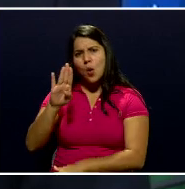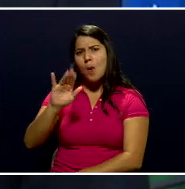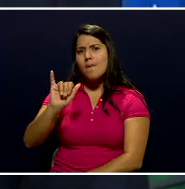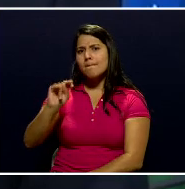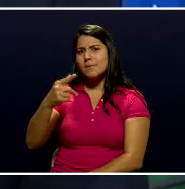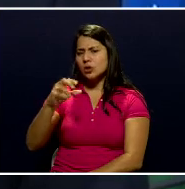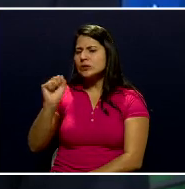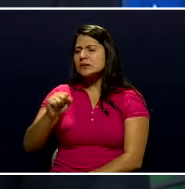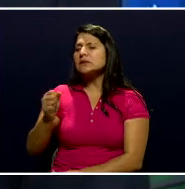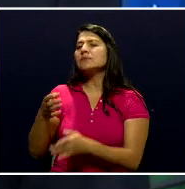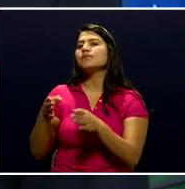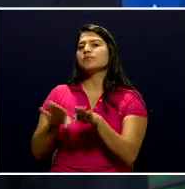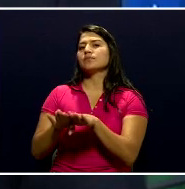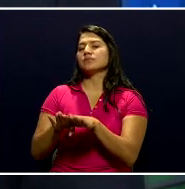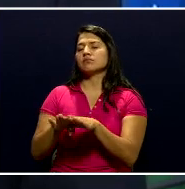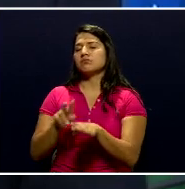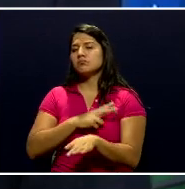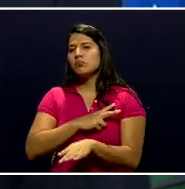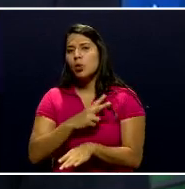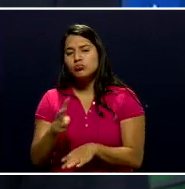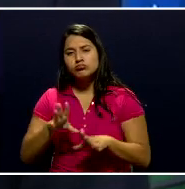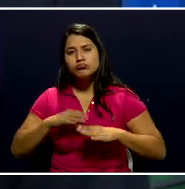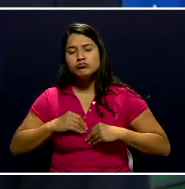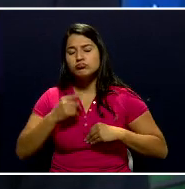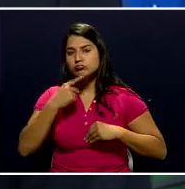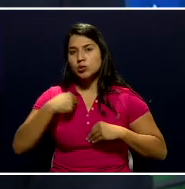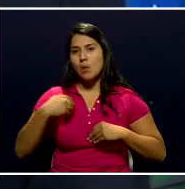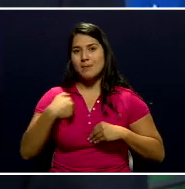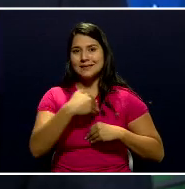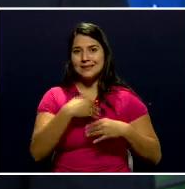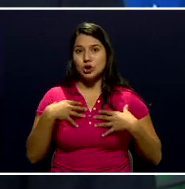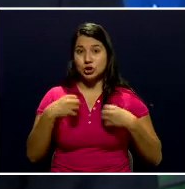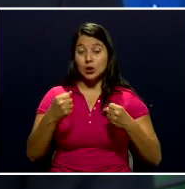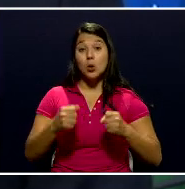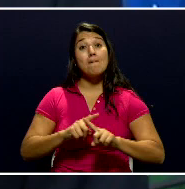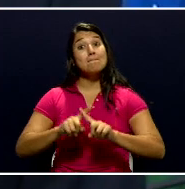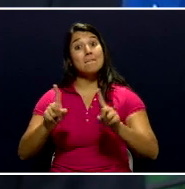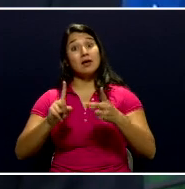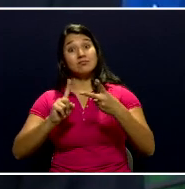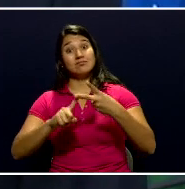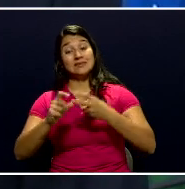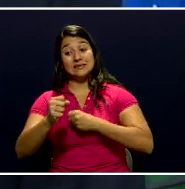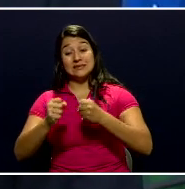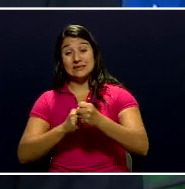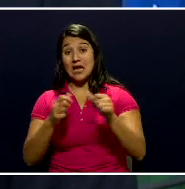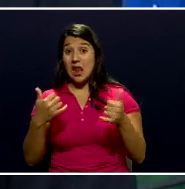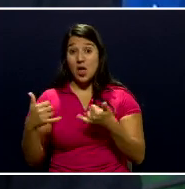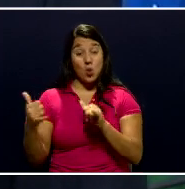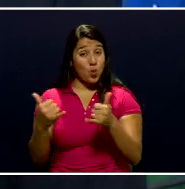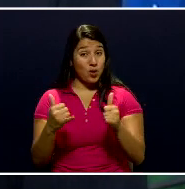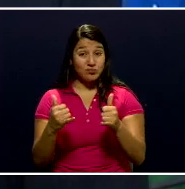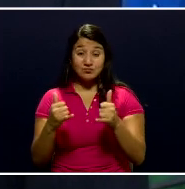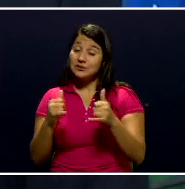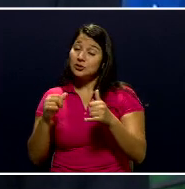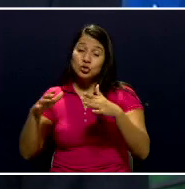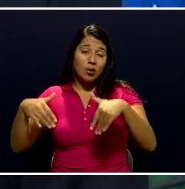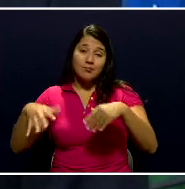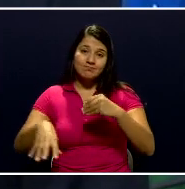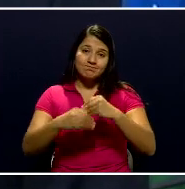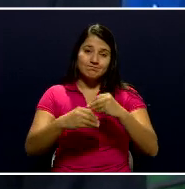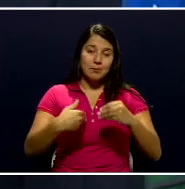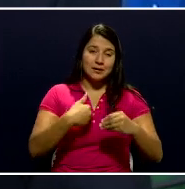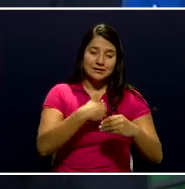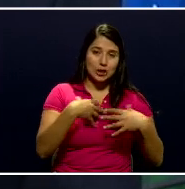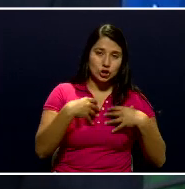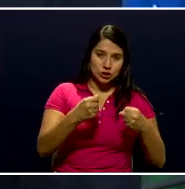voluntario, acatando las recomendaciones del Ministerio de Salud, pero con las salas de juego que están fuera de las disposiciones del Ministerio de Salud, realmente